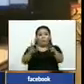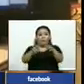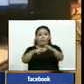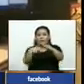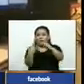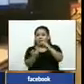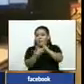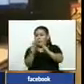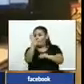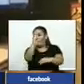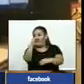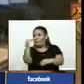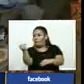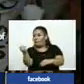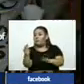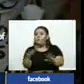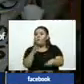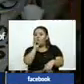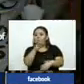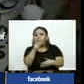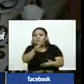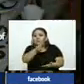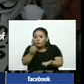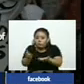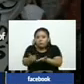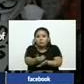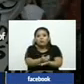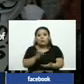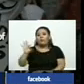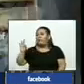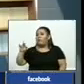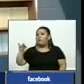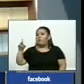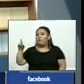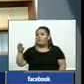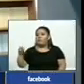registraron países de la región, según un informe de Freedom House.